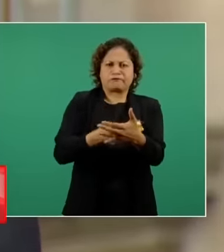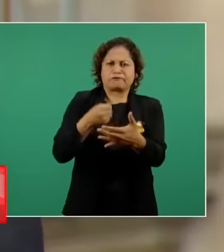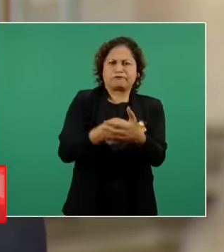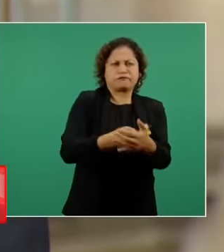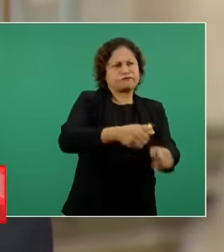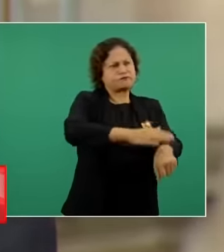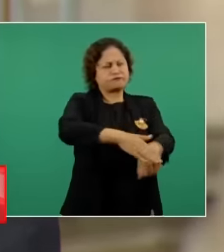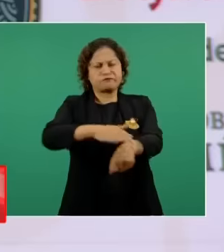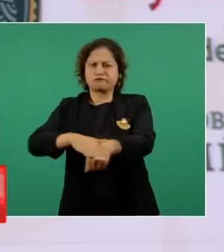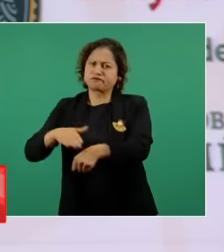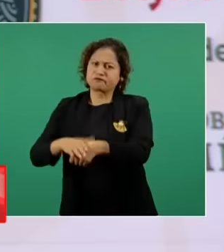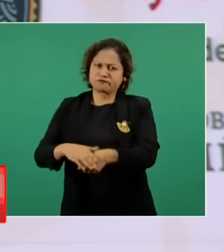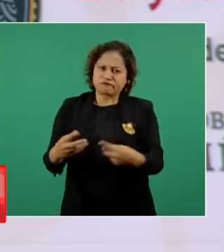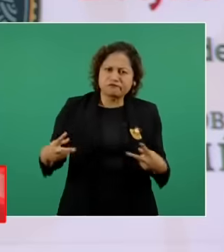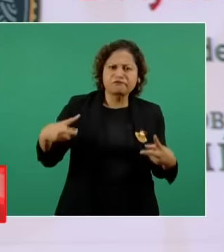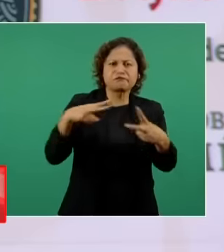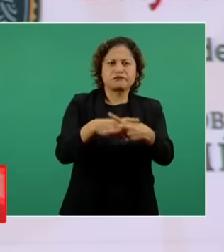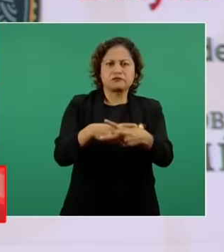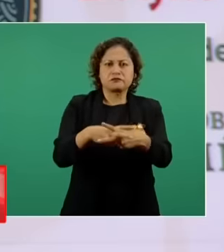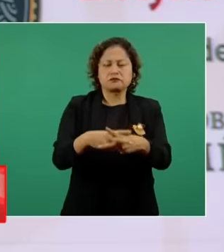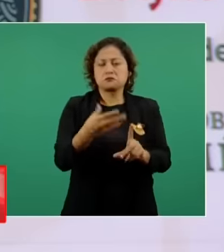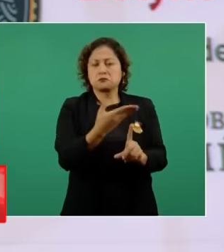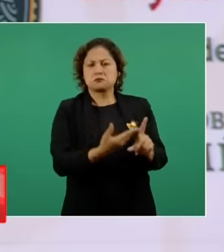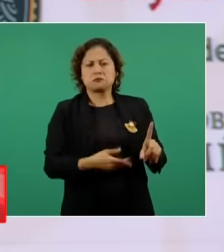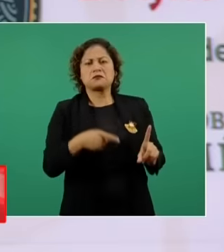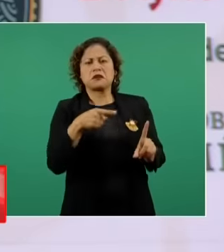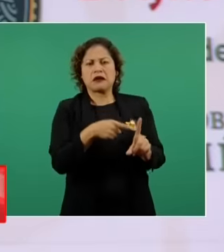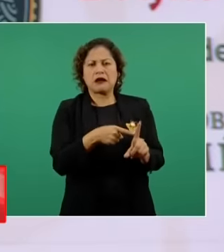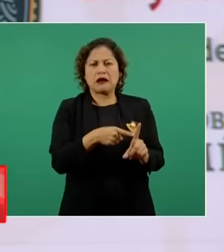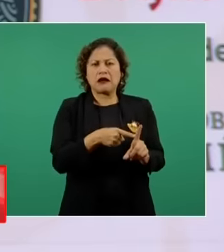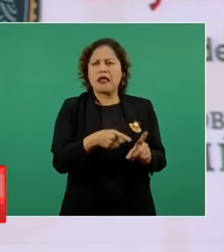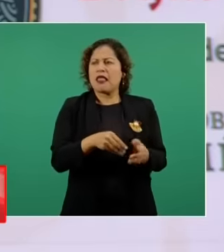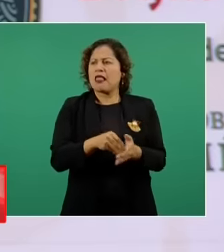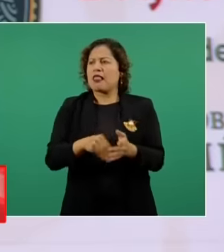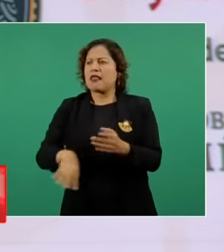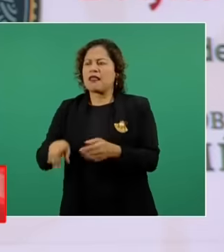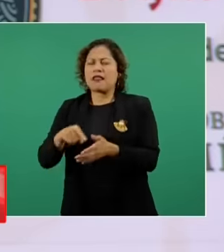y no se andaba por las ramas.